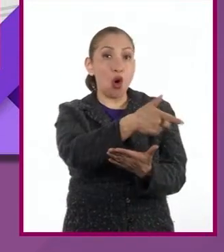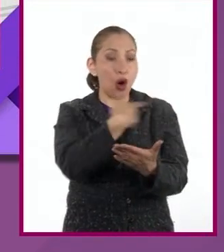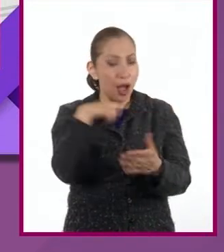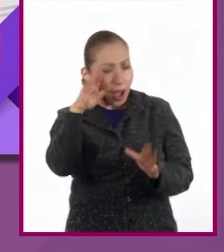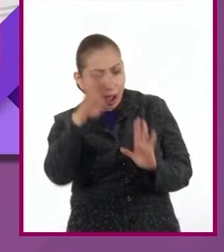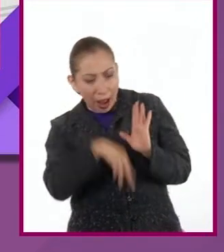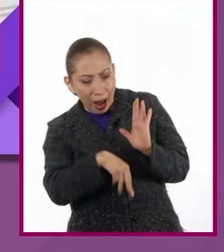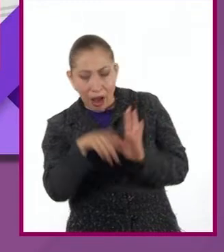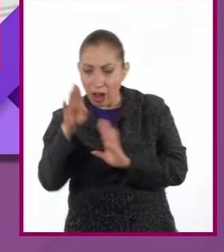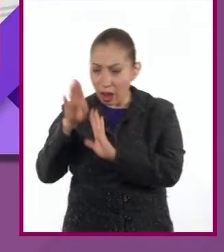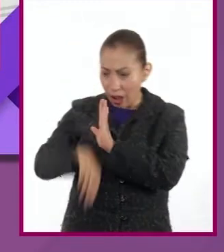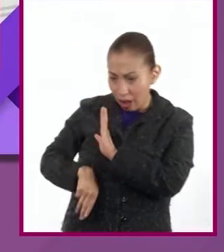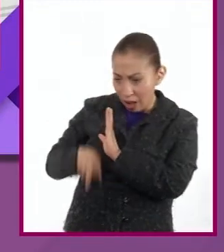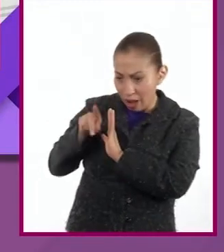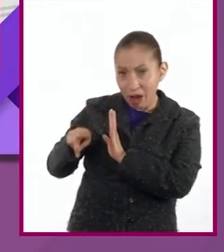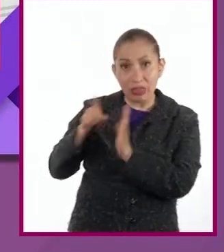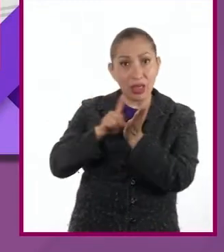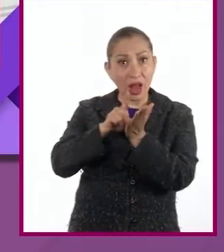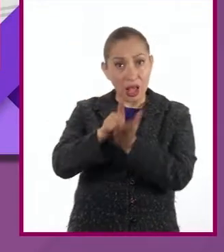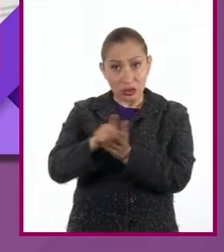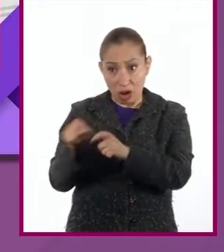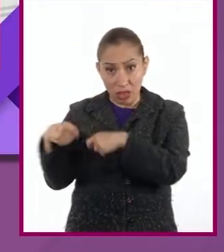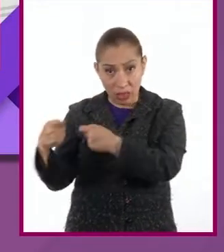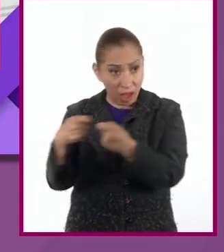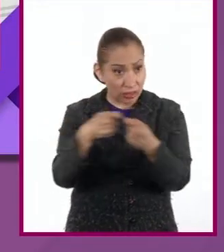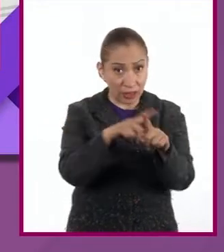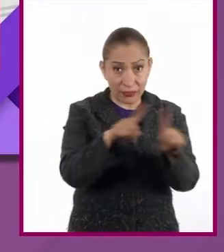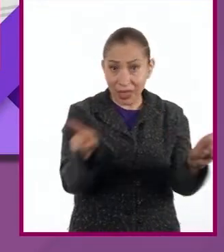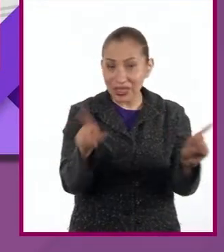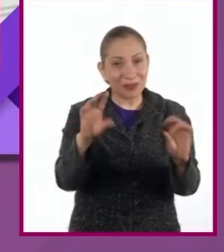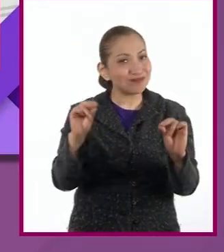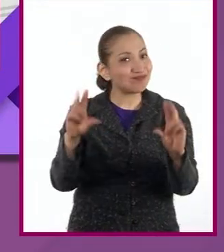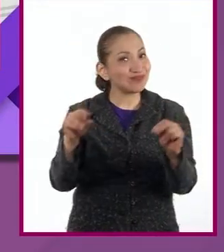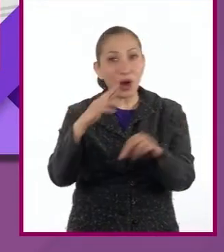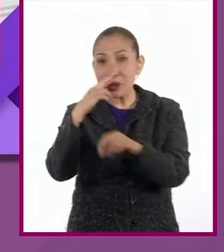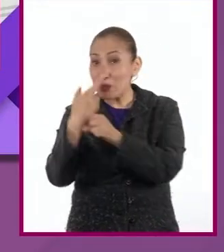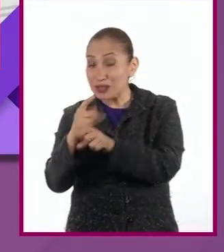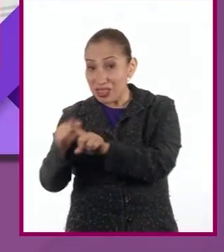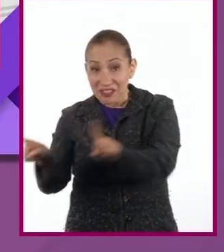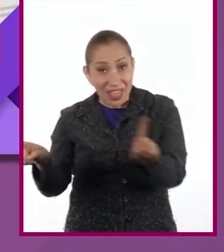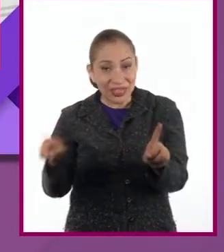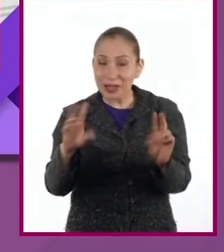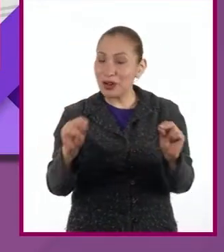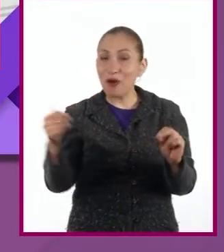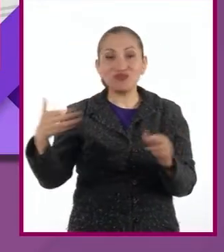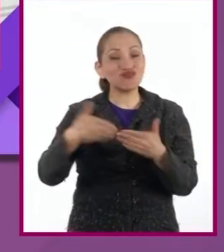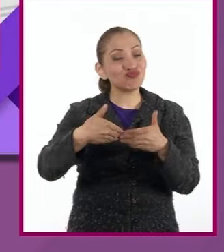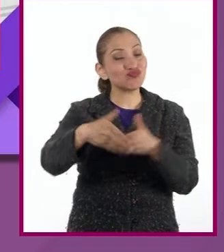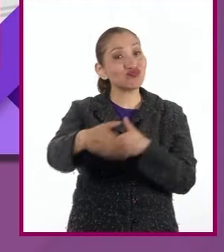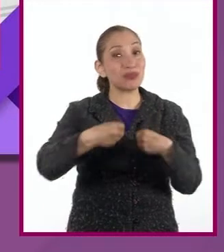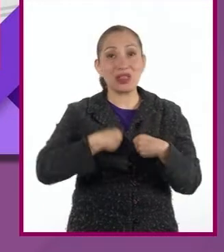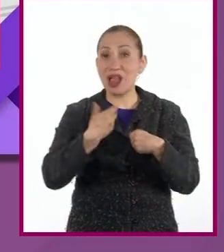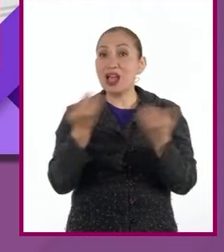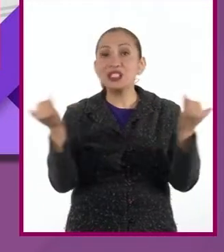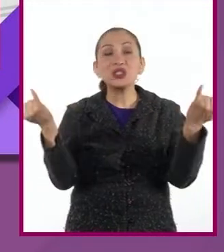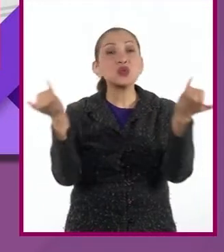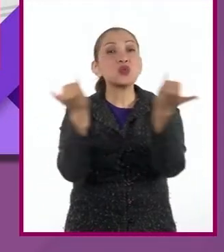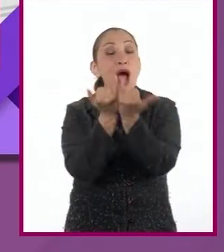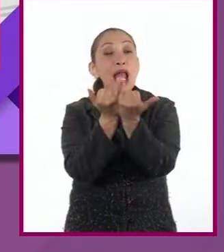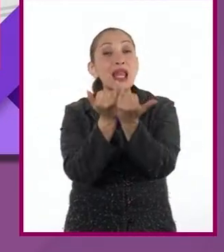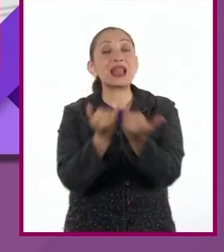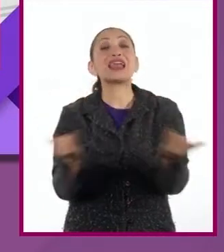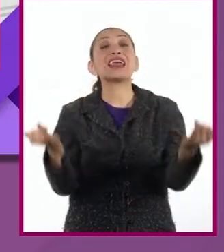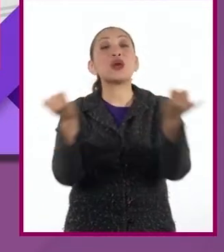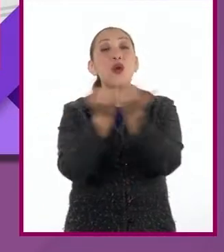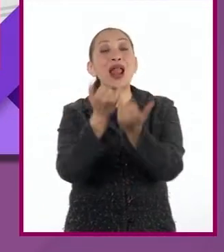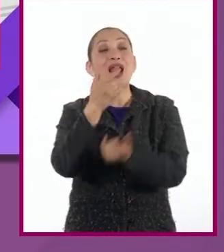va a determinar los derechos, oportunidades y responsabilidades que podamos tener a lo largo de nuestra vida. La igualdad de